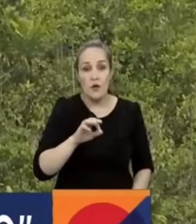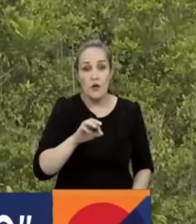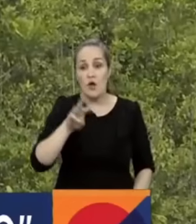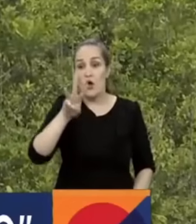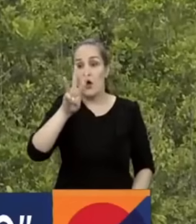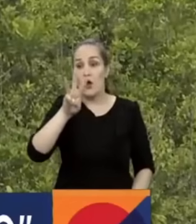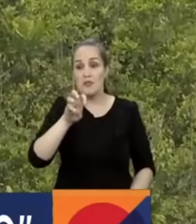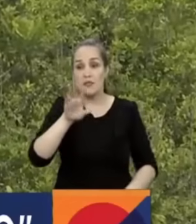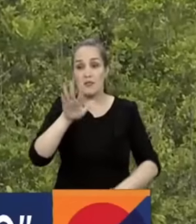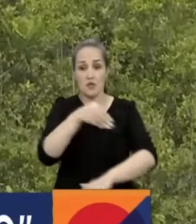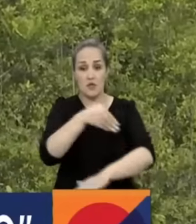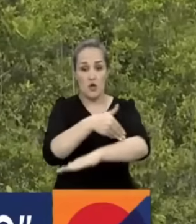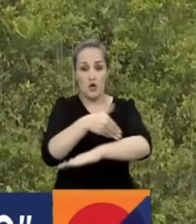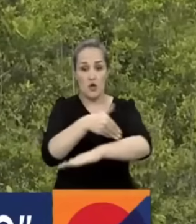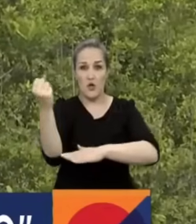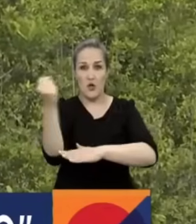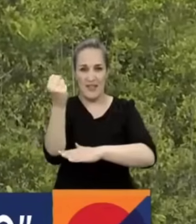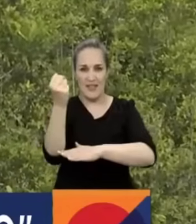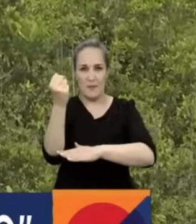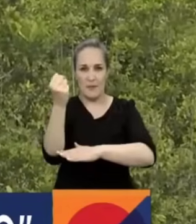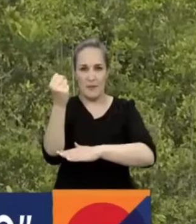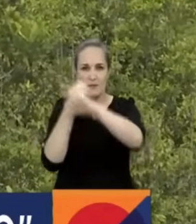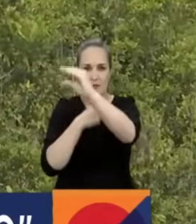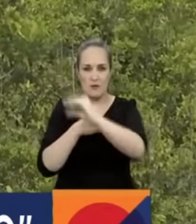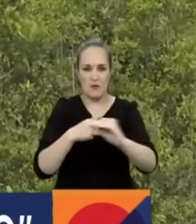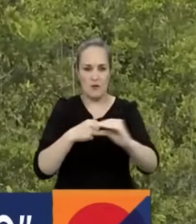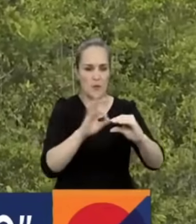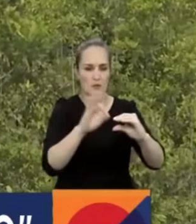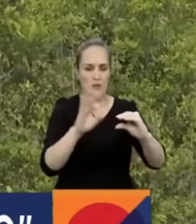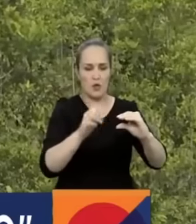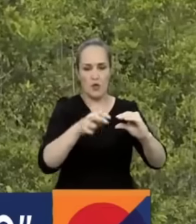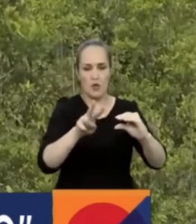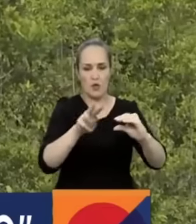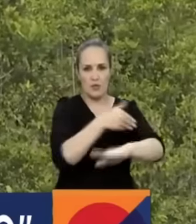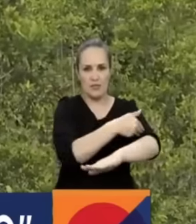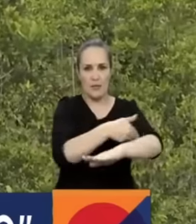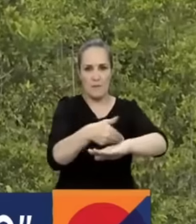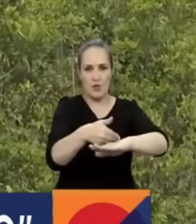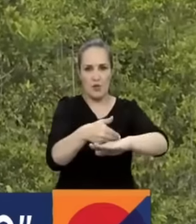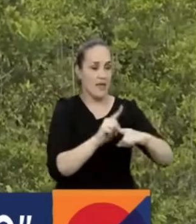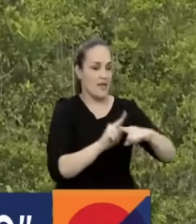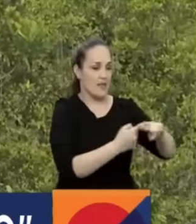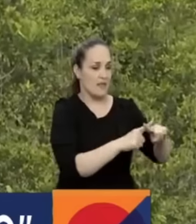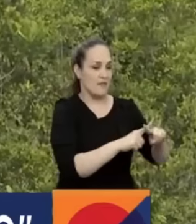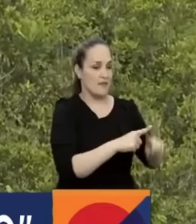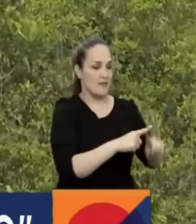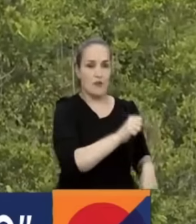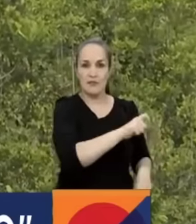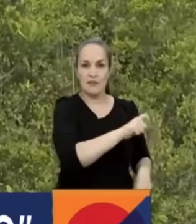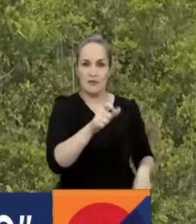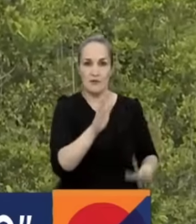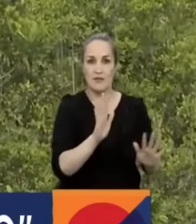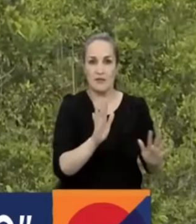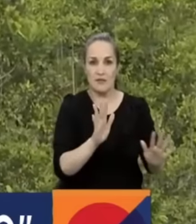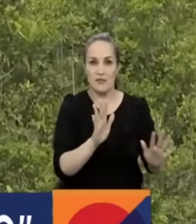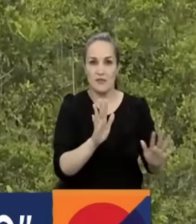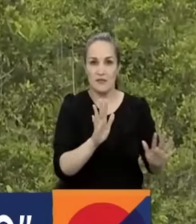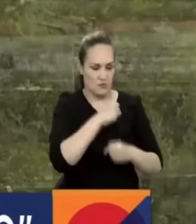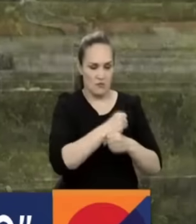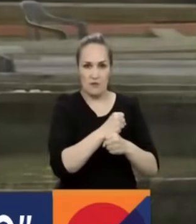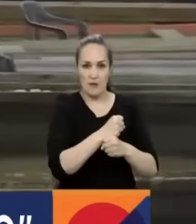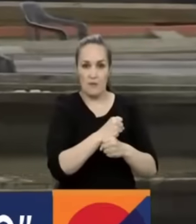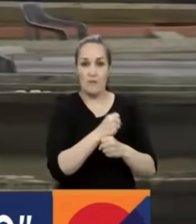de pesos, sácale el 12%. Y entonces eso le toca a 10 trabajadores que somos. Según